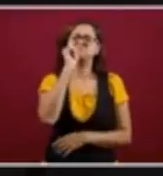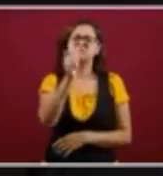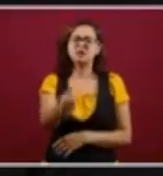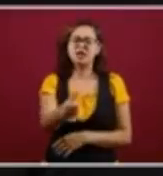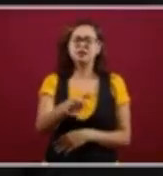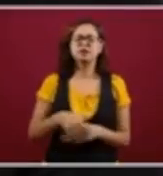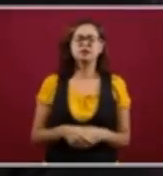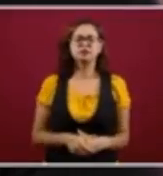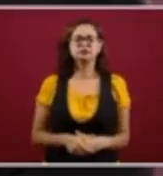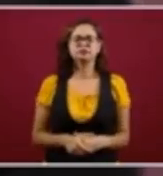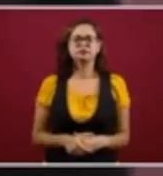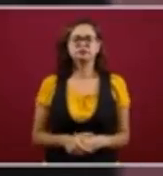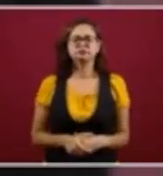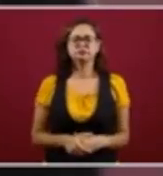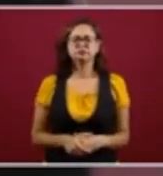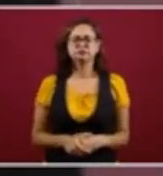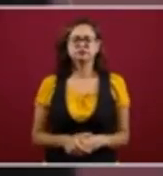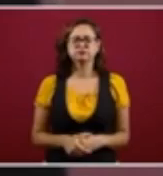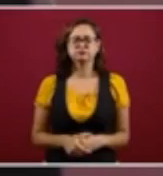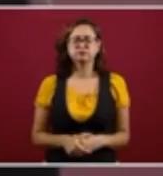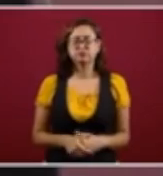Pensamos que no tienen